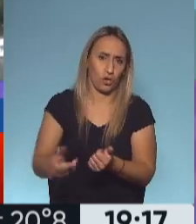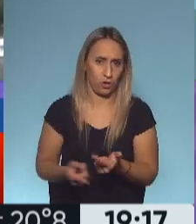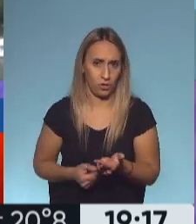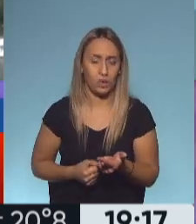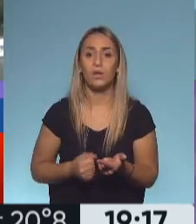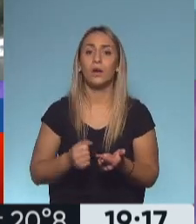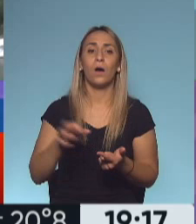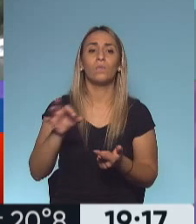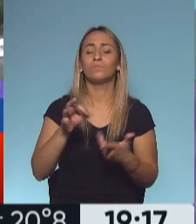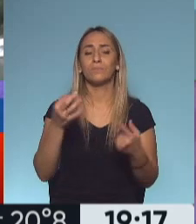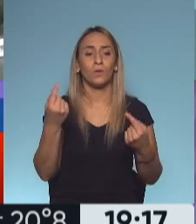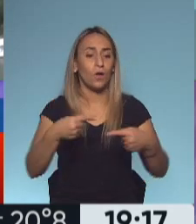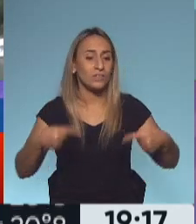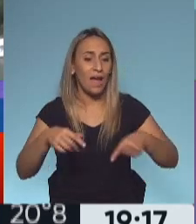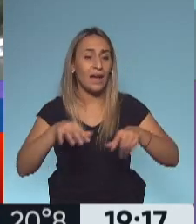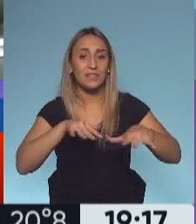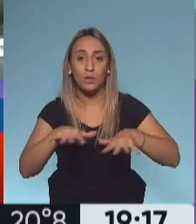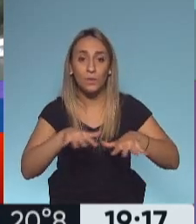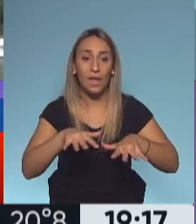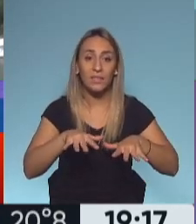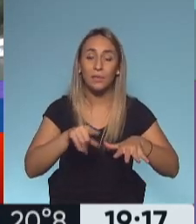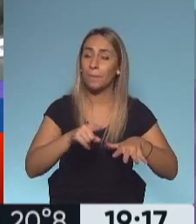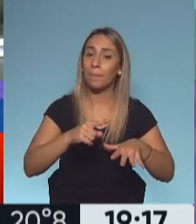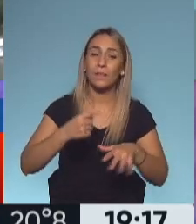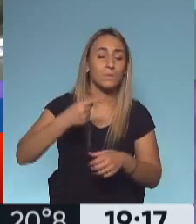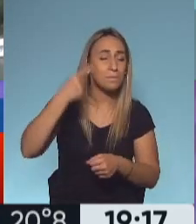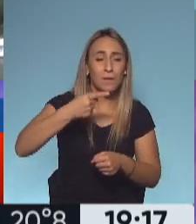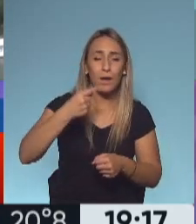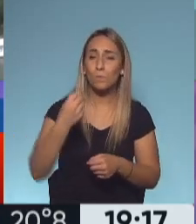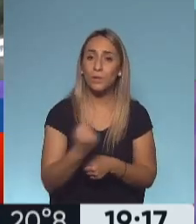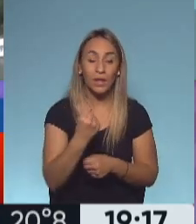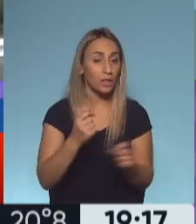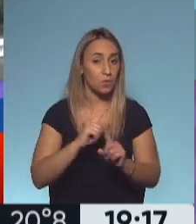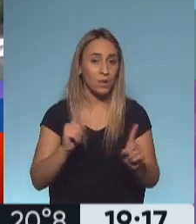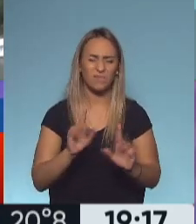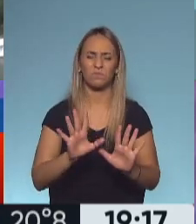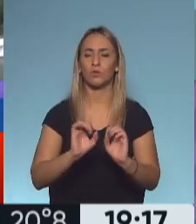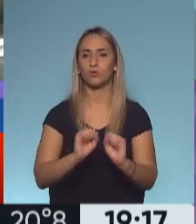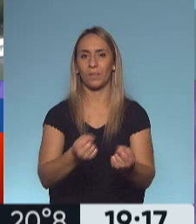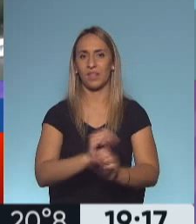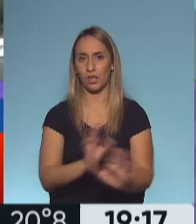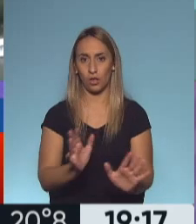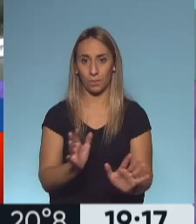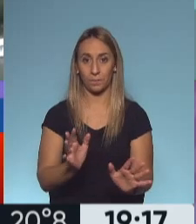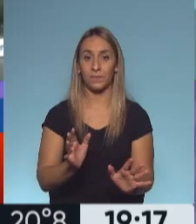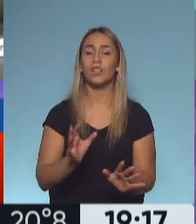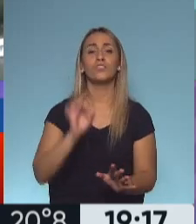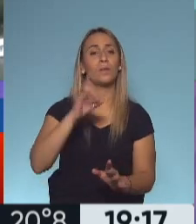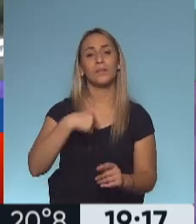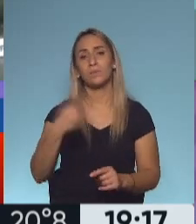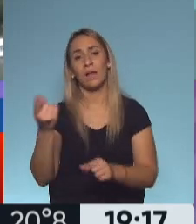que posterguemos toda actividad que no sea prioritaria, solo salgamos a trabajar, a realizar las